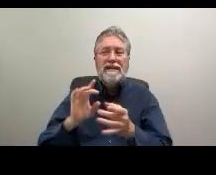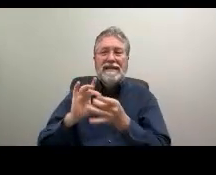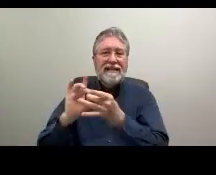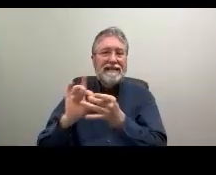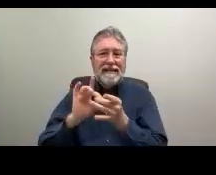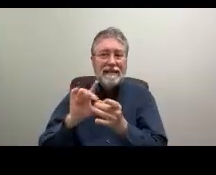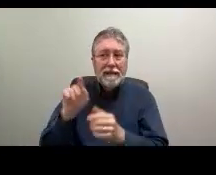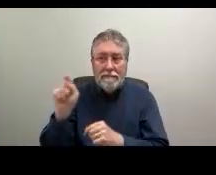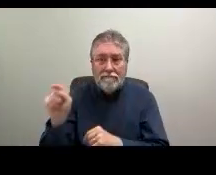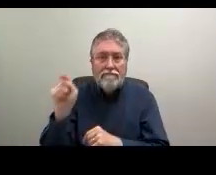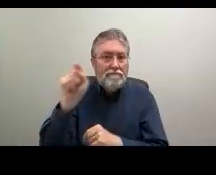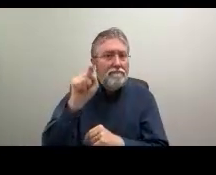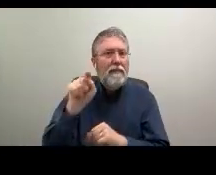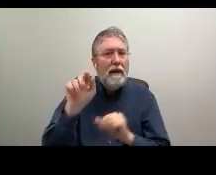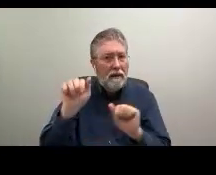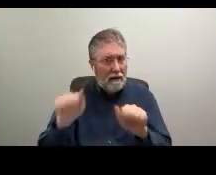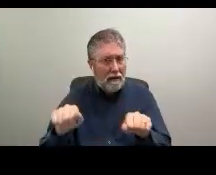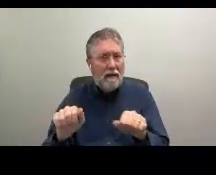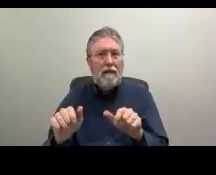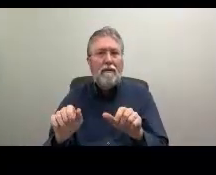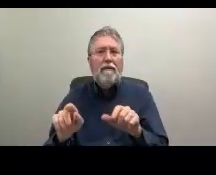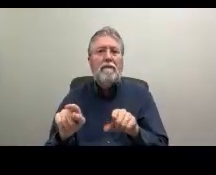herramienta.